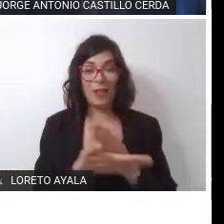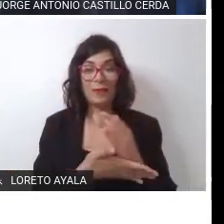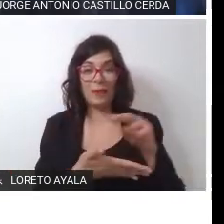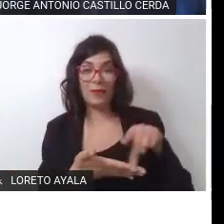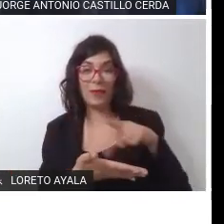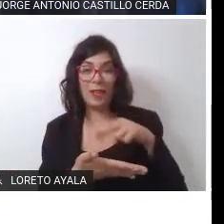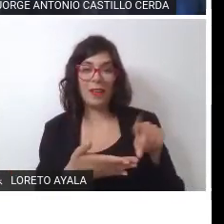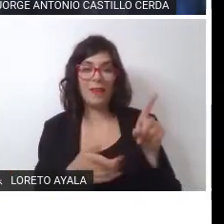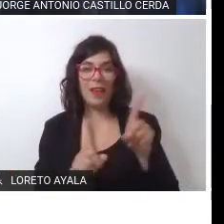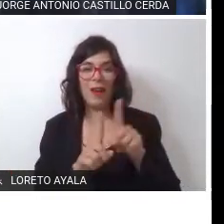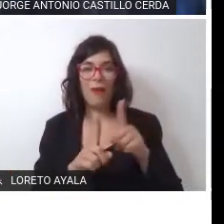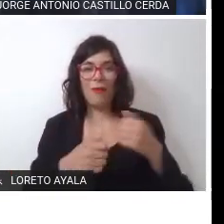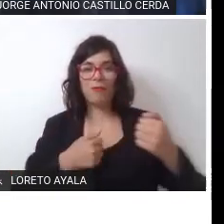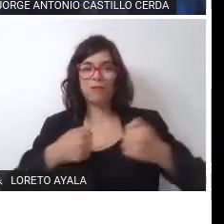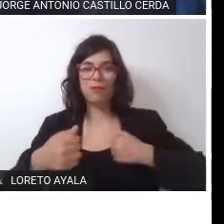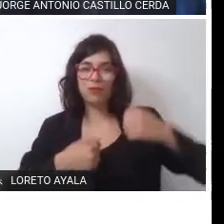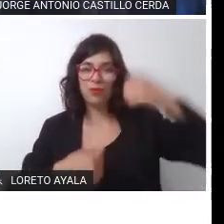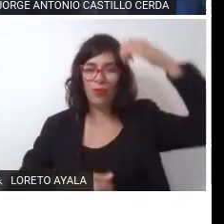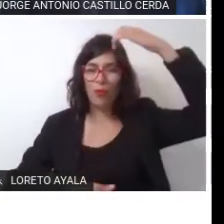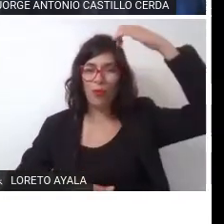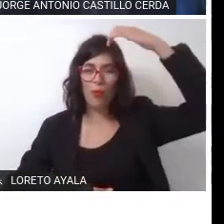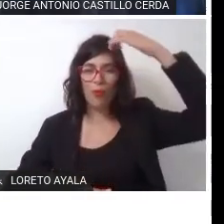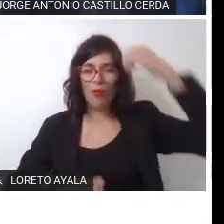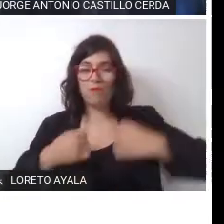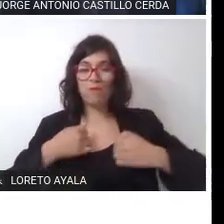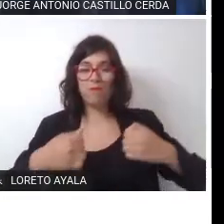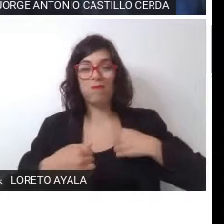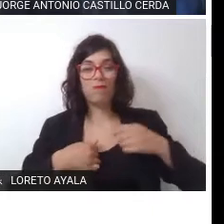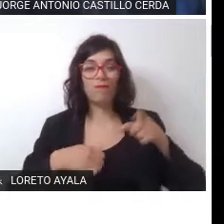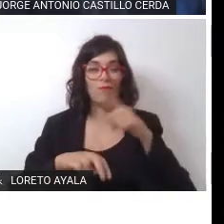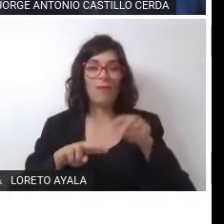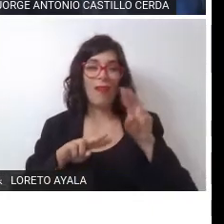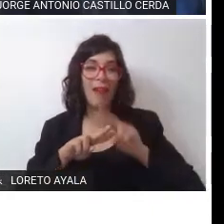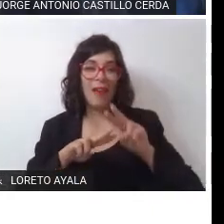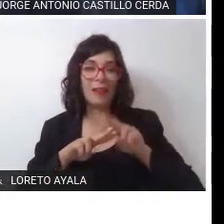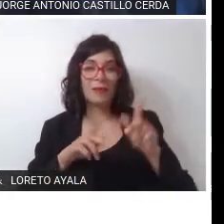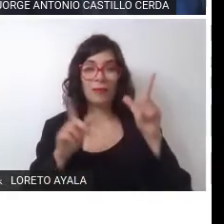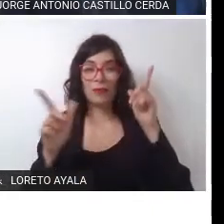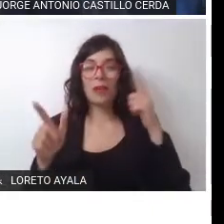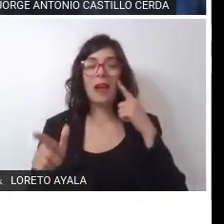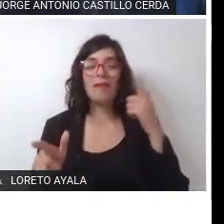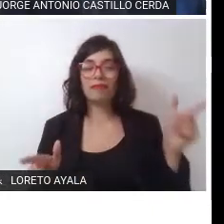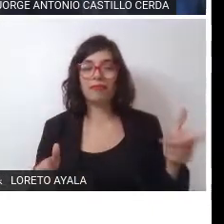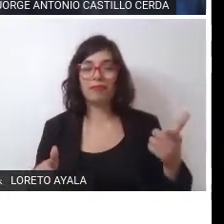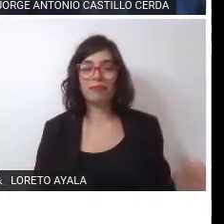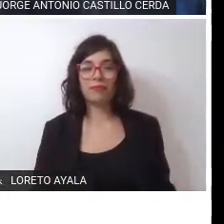los gorilas. Así que le pido al DJ que ponga la canción, ahora ya.